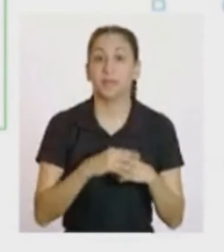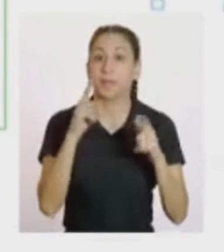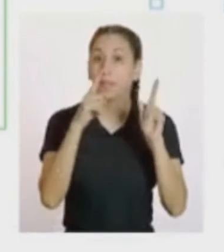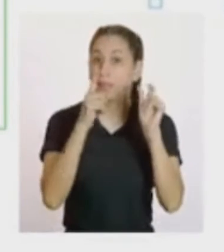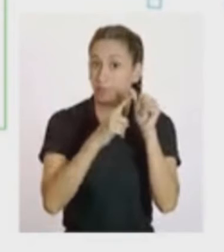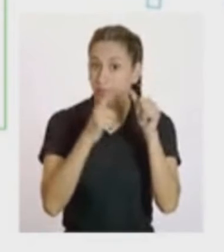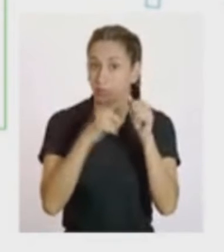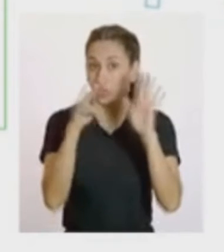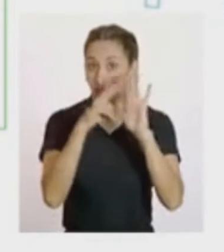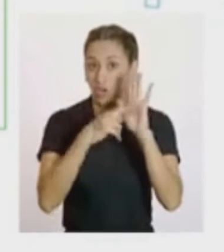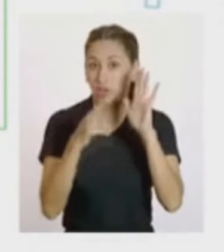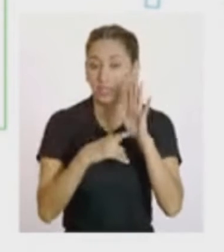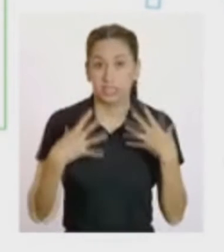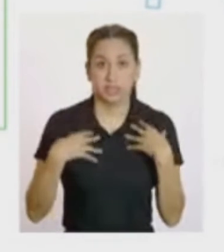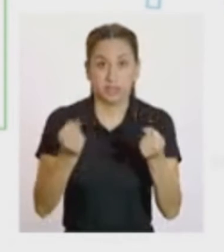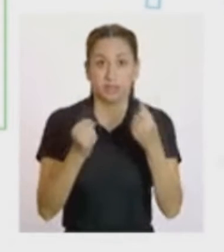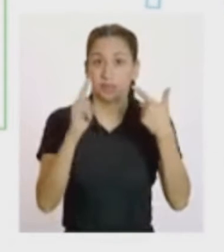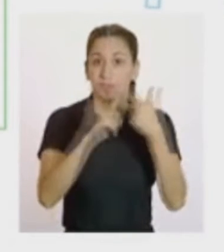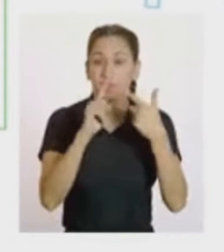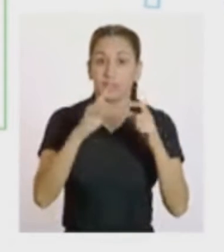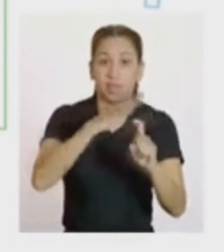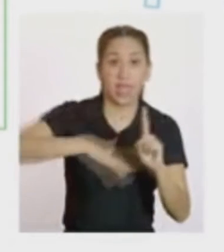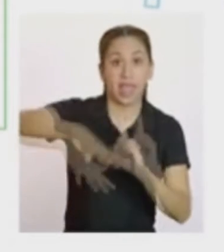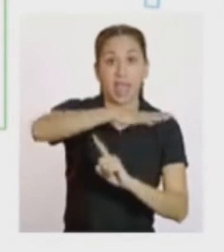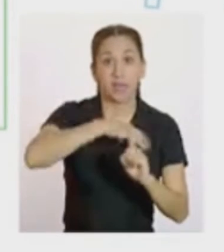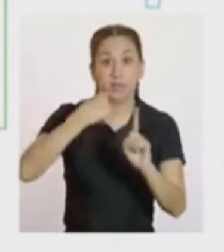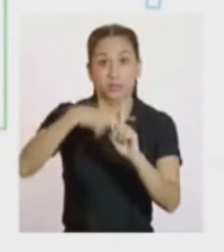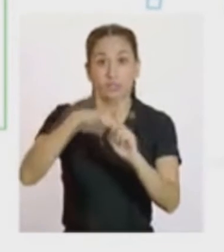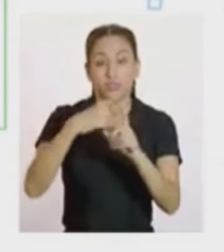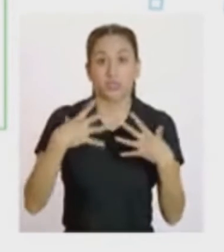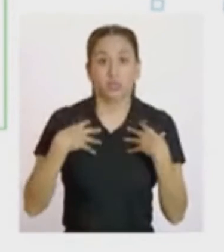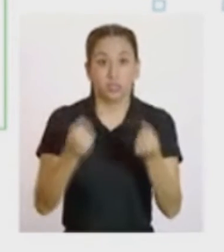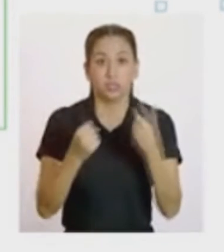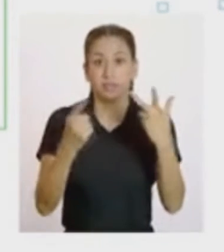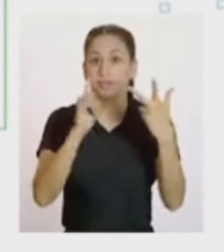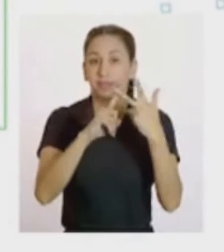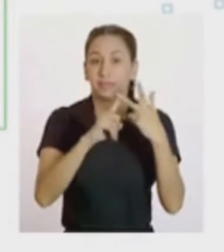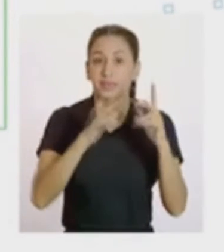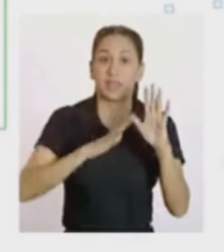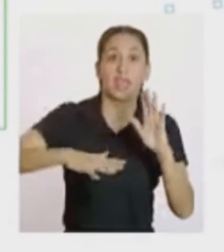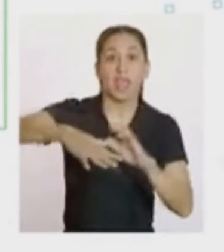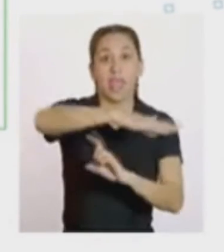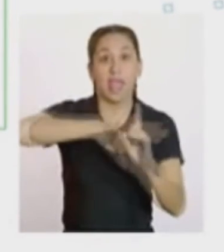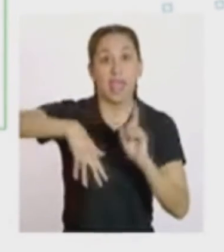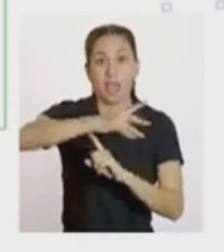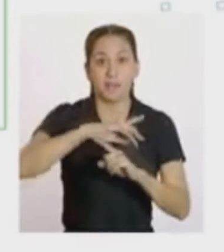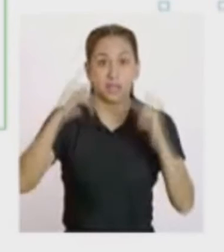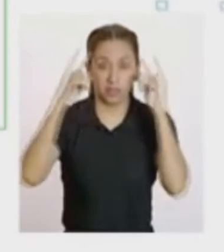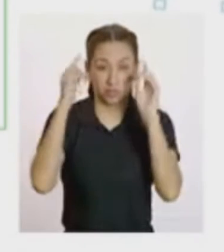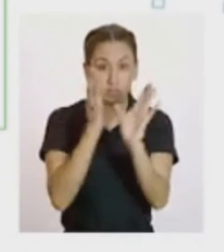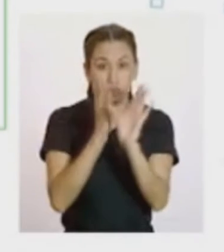Normativas saludables. 2. Ambiente físico saludable. 3. ambiente psicosocial